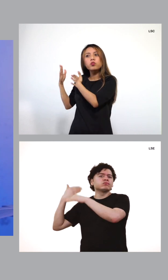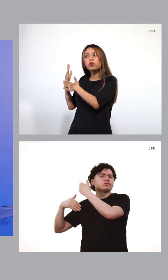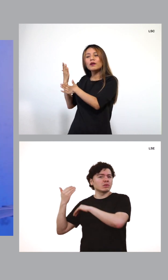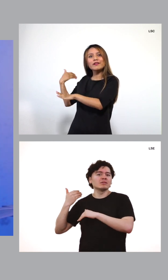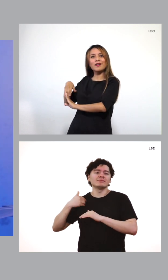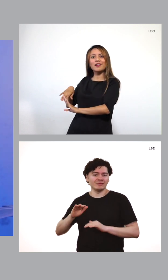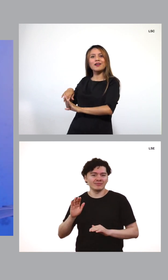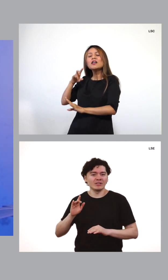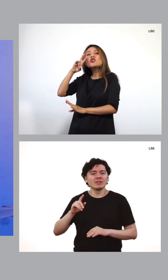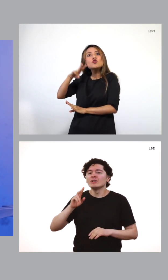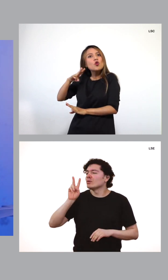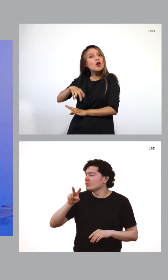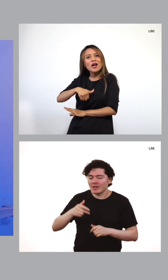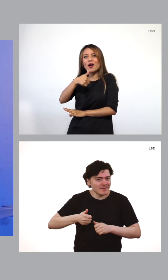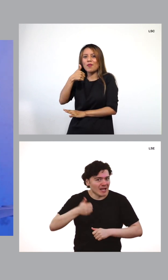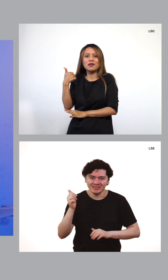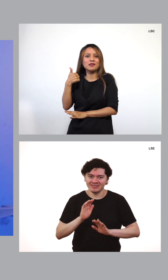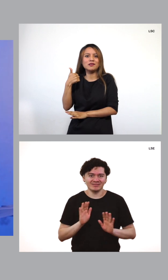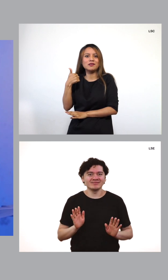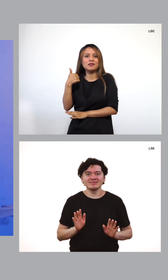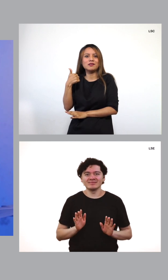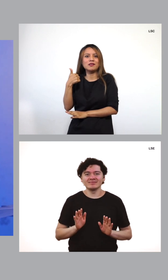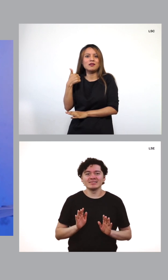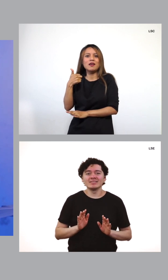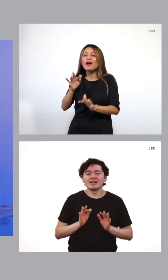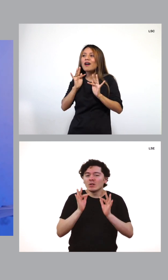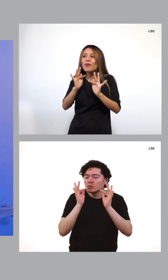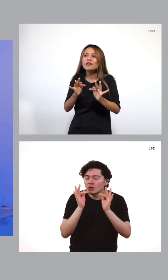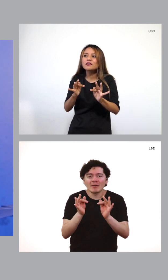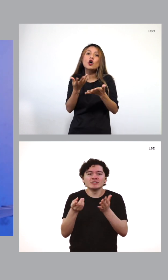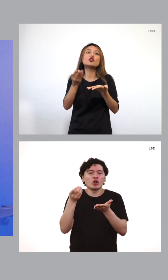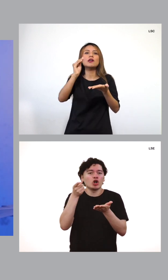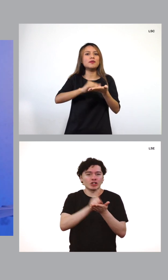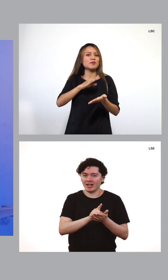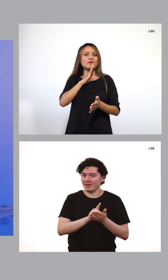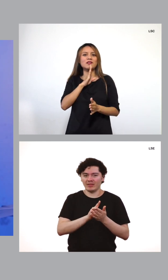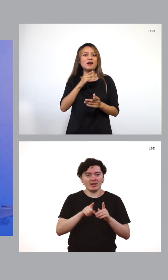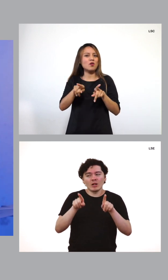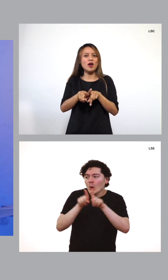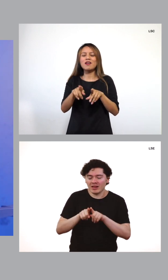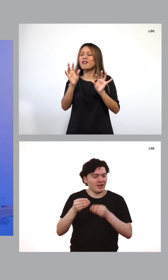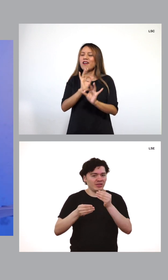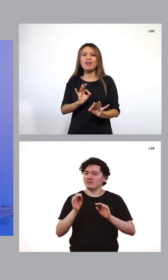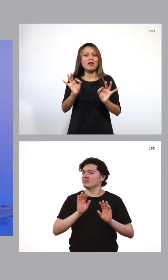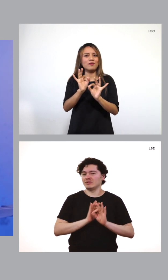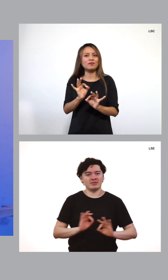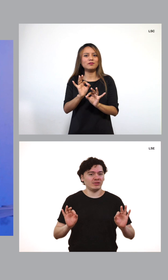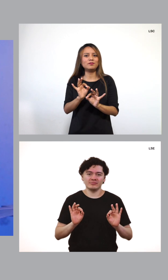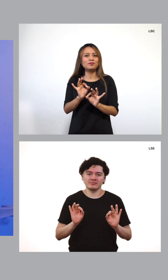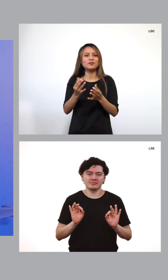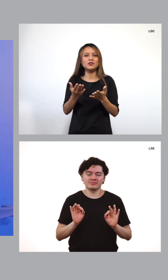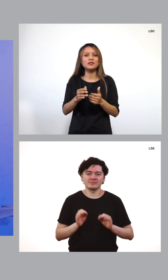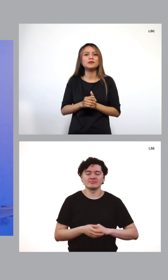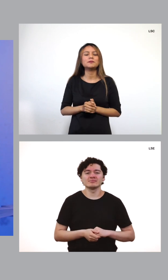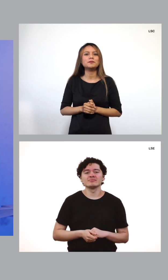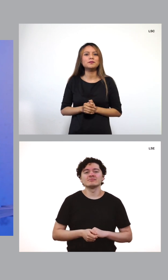Nunca, jamás, en ningún otro tiempo, ni momento, ni circunstancia de la historia, lo que pasó la primera Semana Santa se iba a volver